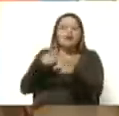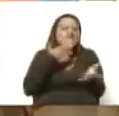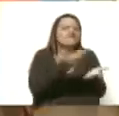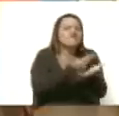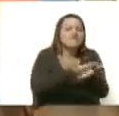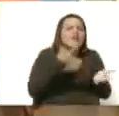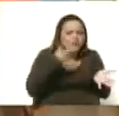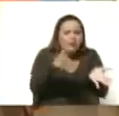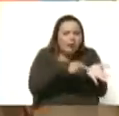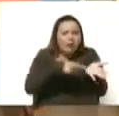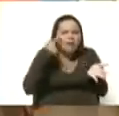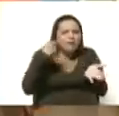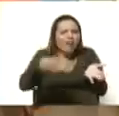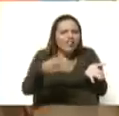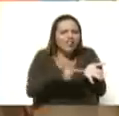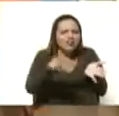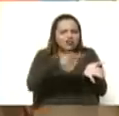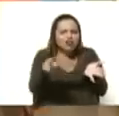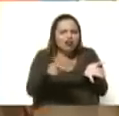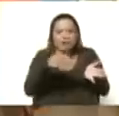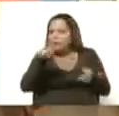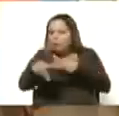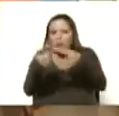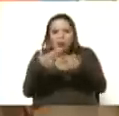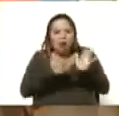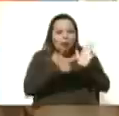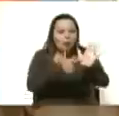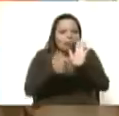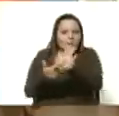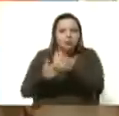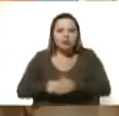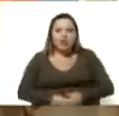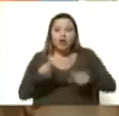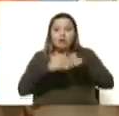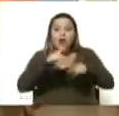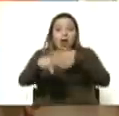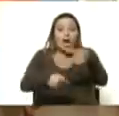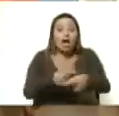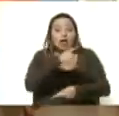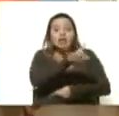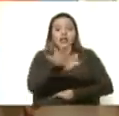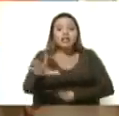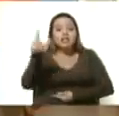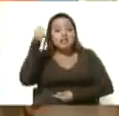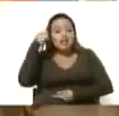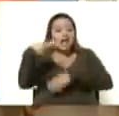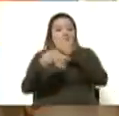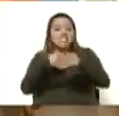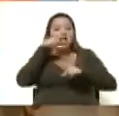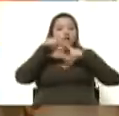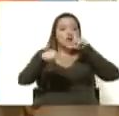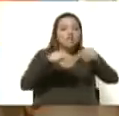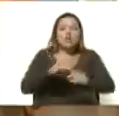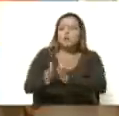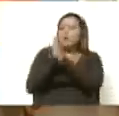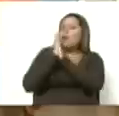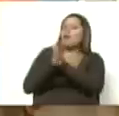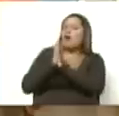imagínense, dejaron colar eso en el imaginario popular, cada 15 días lanzaban un tuitazo por la aparición de